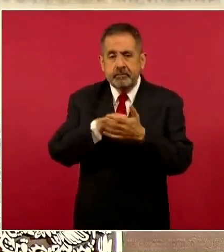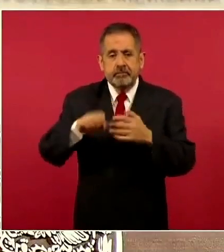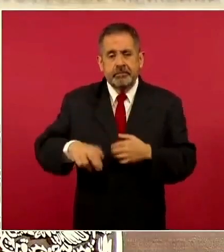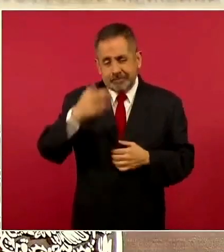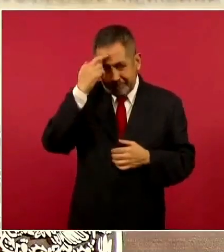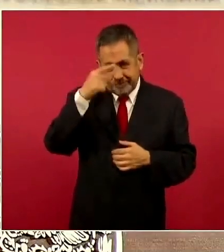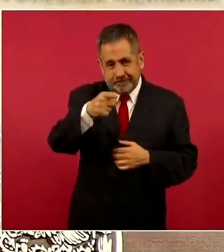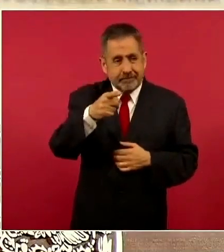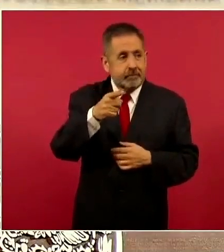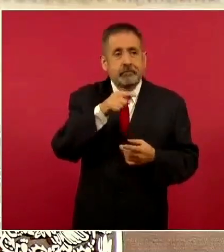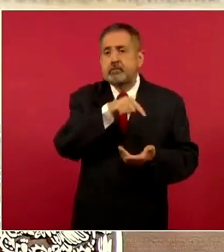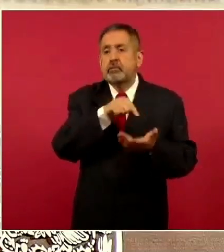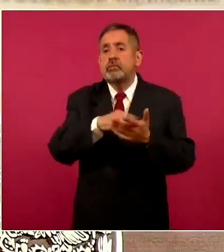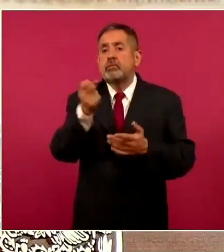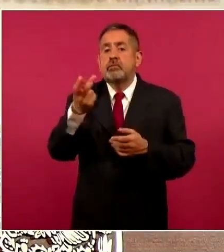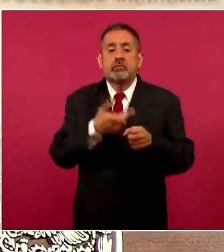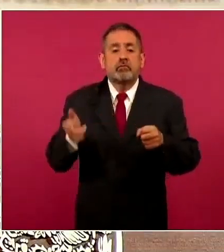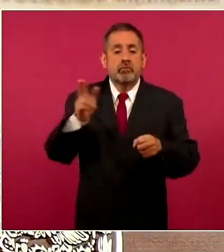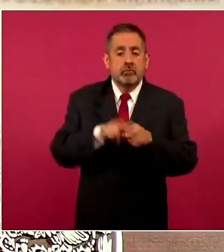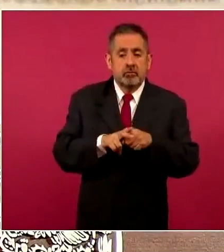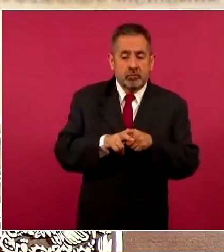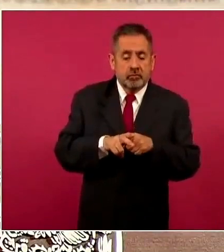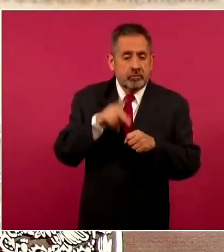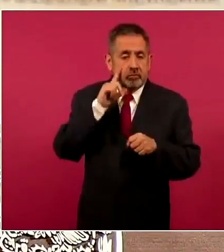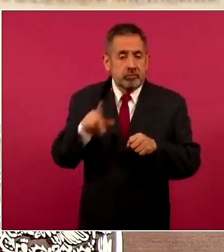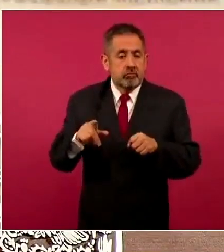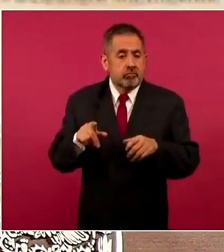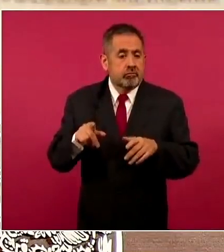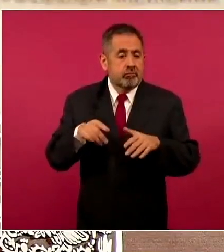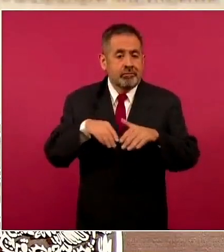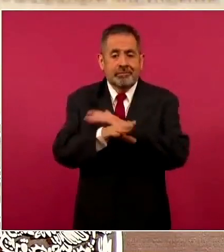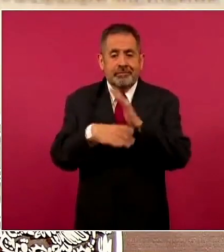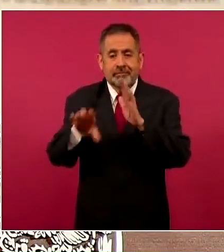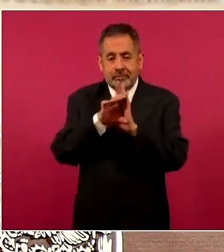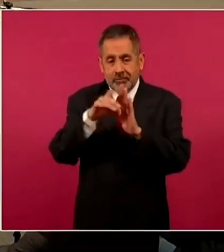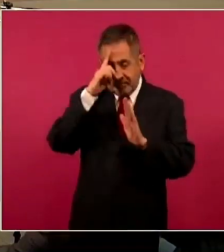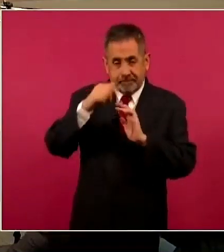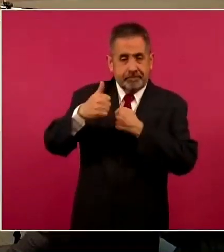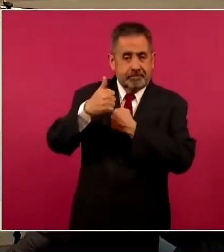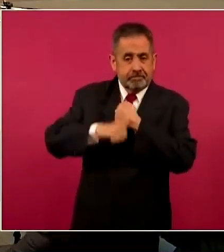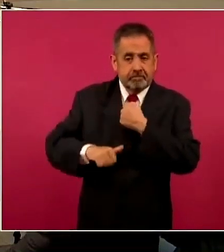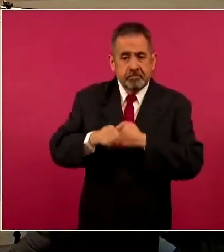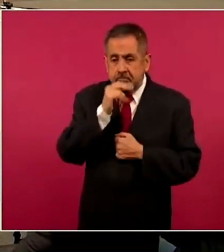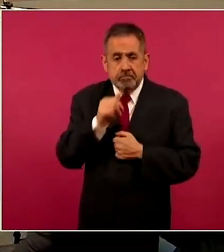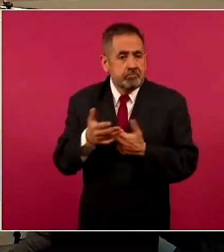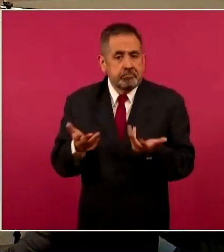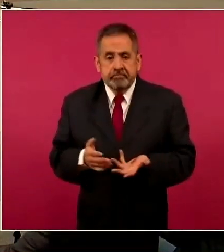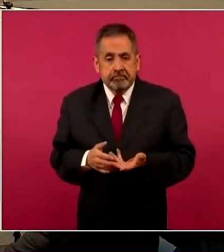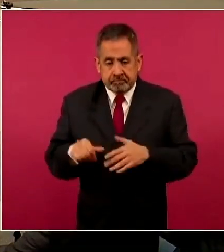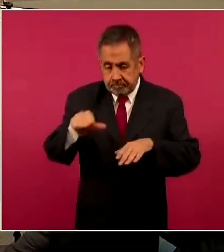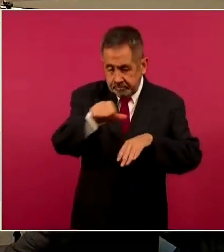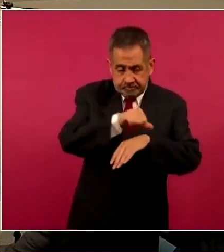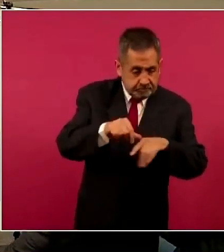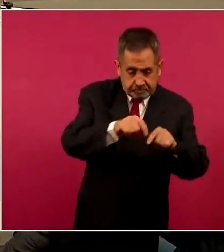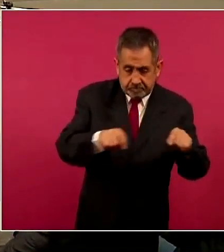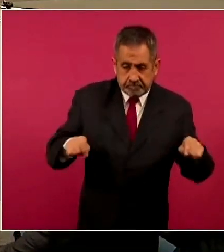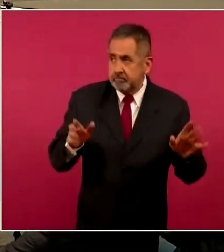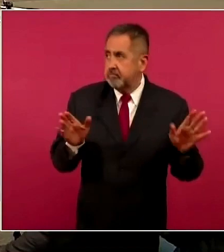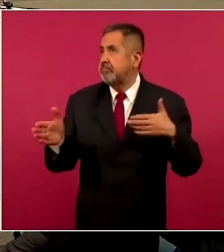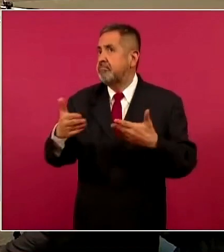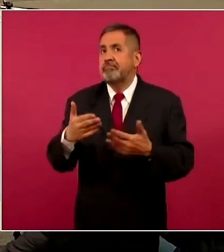quirófanos. Había hospitales que ya solo operaban desde la consulta, pero ya no podían hacer acciones o intervenciones quirúrgicas porque